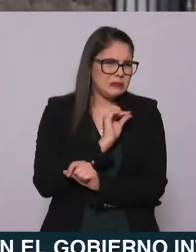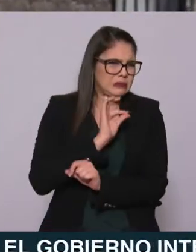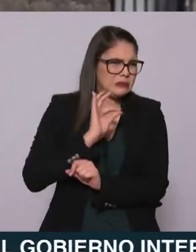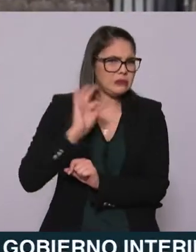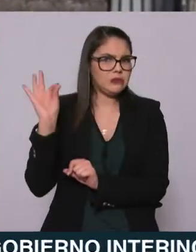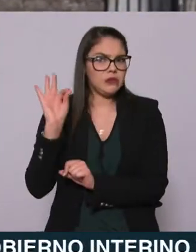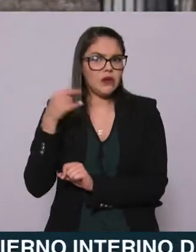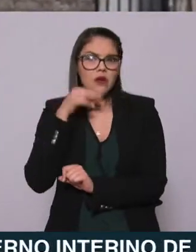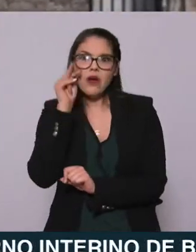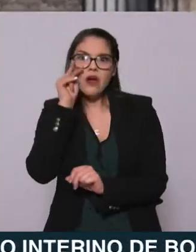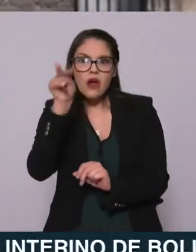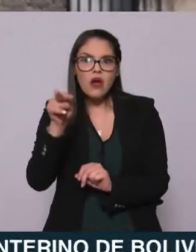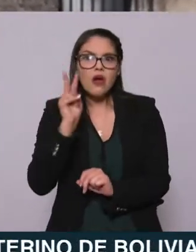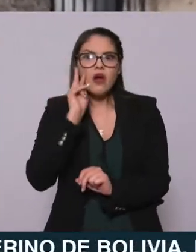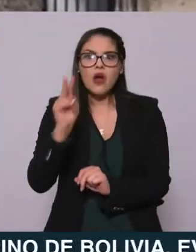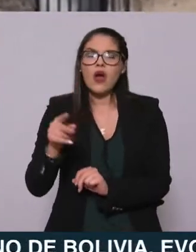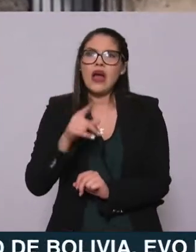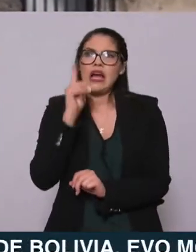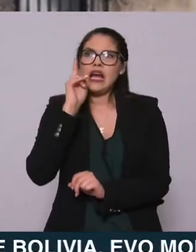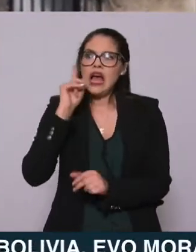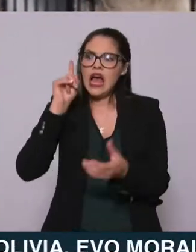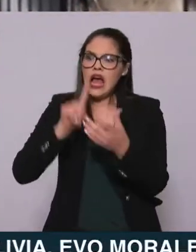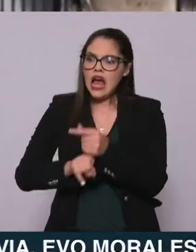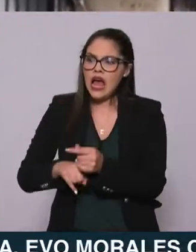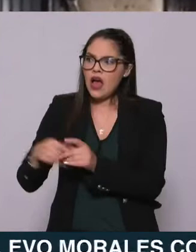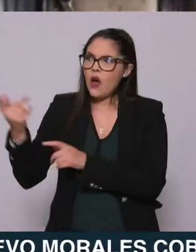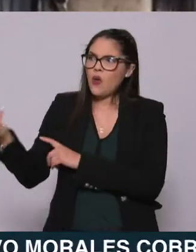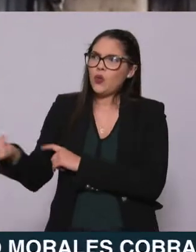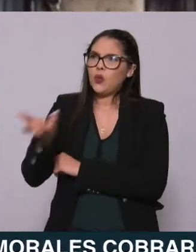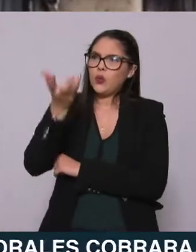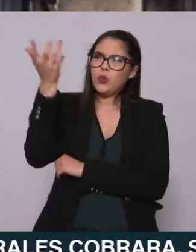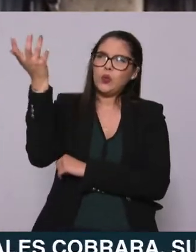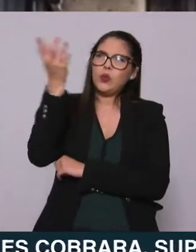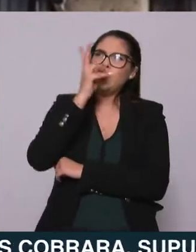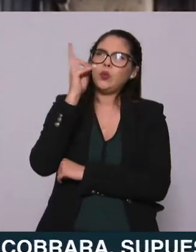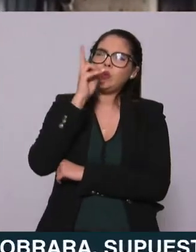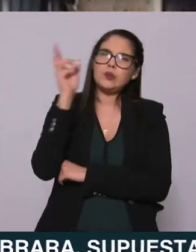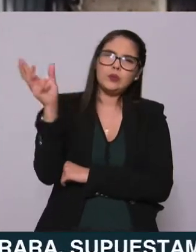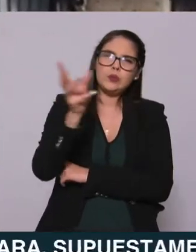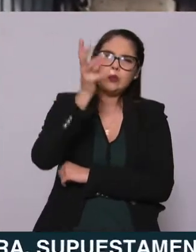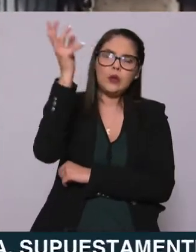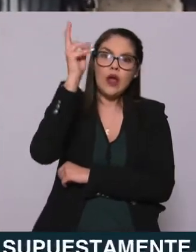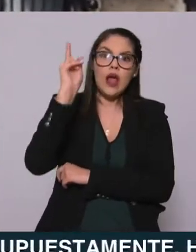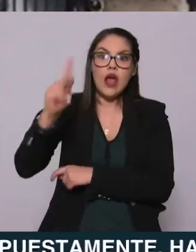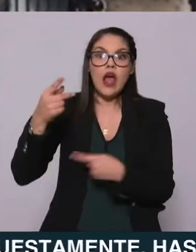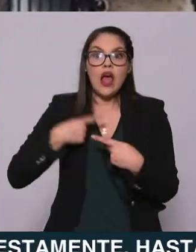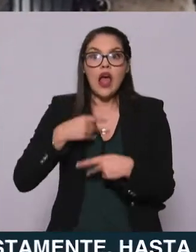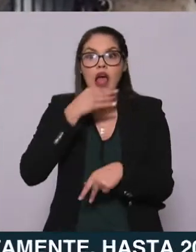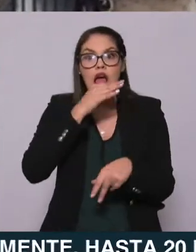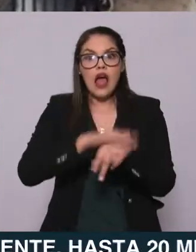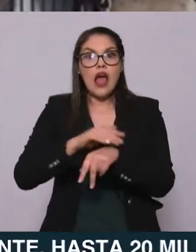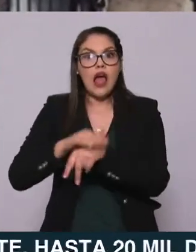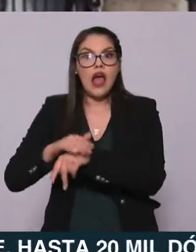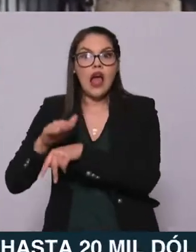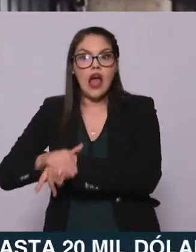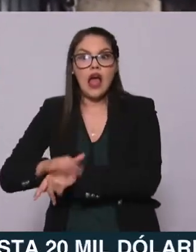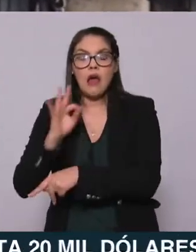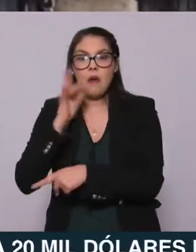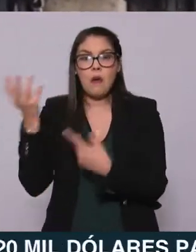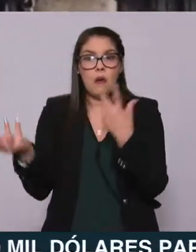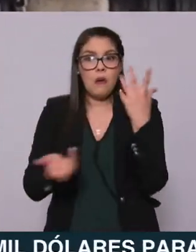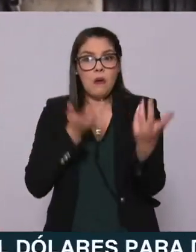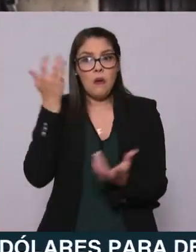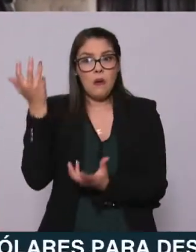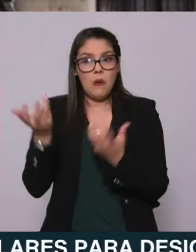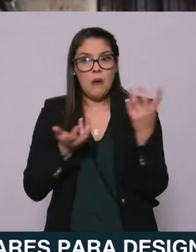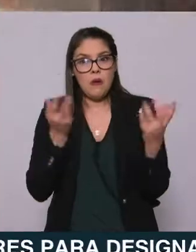salimos a asomarnos y ya empezaba a salir humo de la bodega. Y empezamos a sacar a la gente porque empezó a sacar lumbre y como